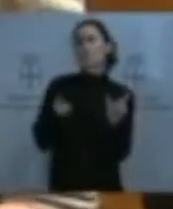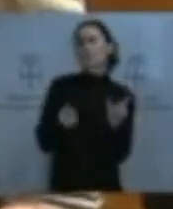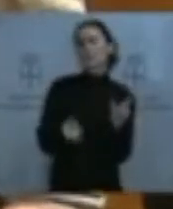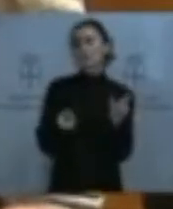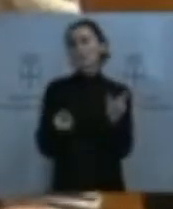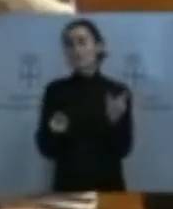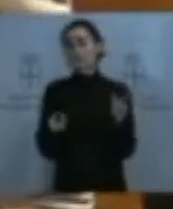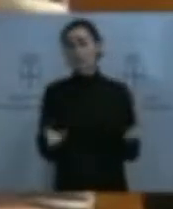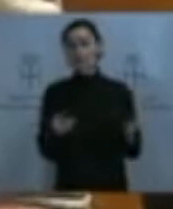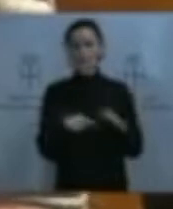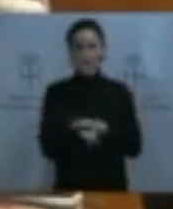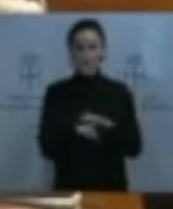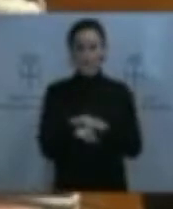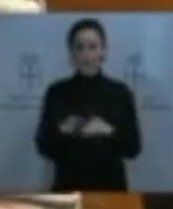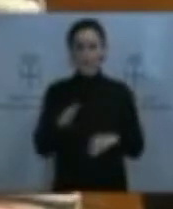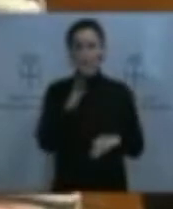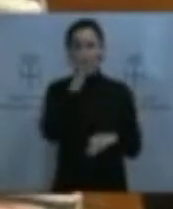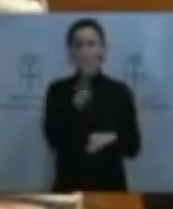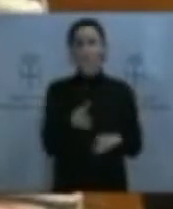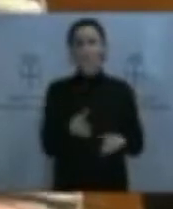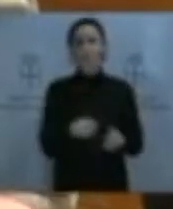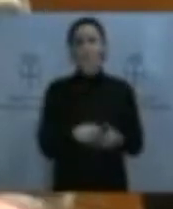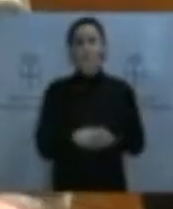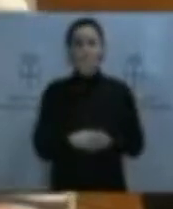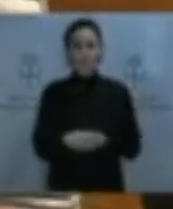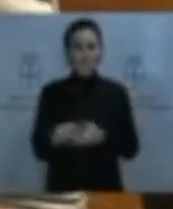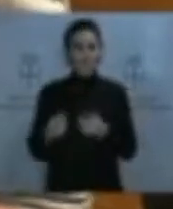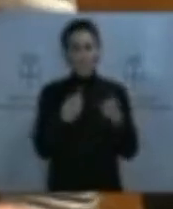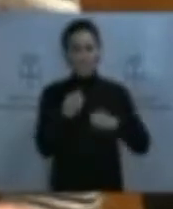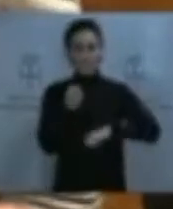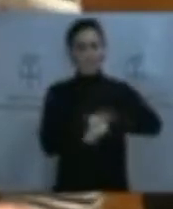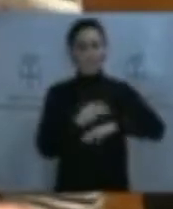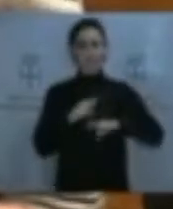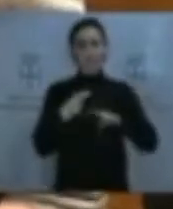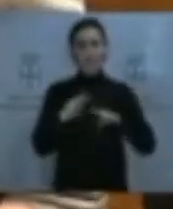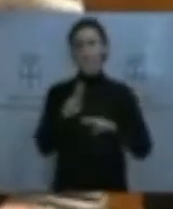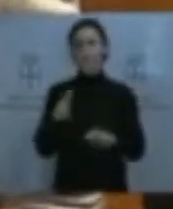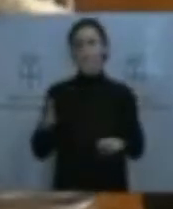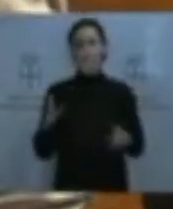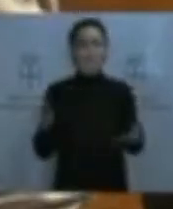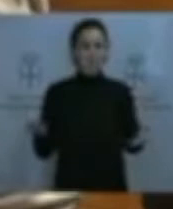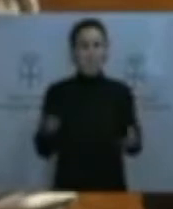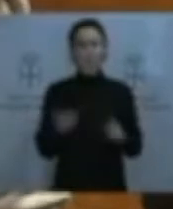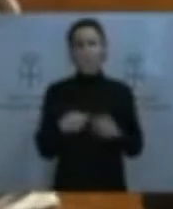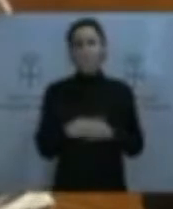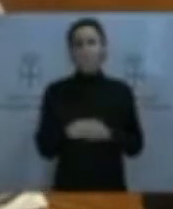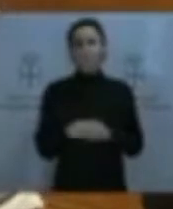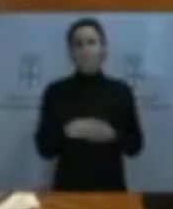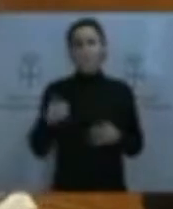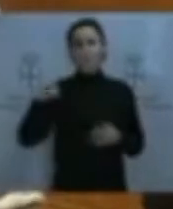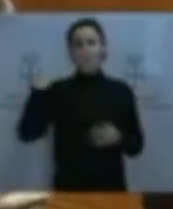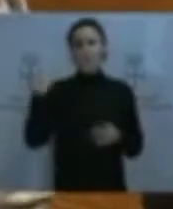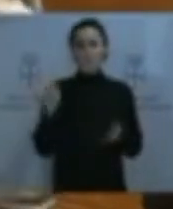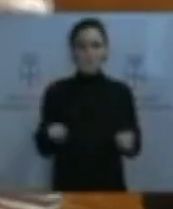fin, la de los recursos por la falta de fondos por las políticas del PP, en fin, suena demasiado viejo. Yo creo que